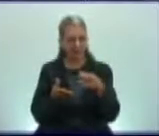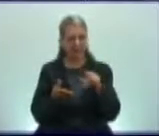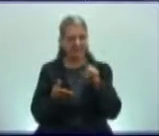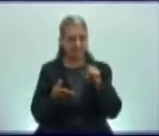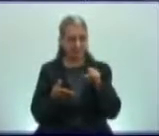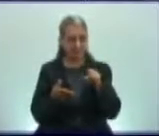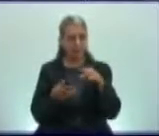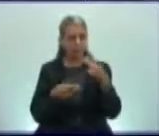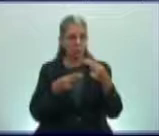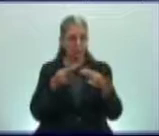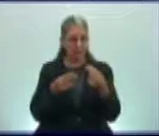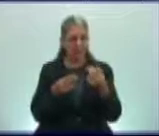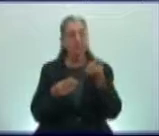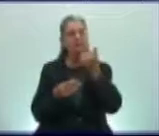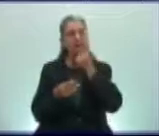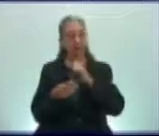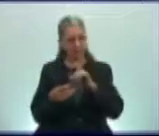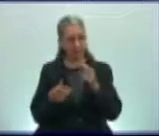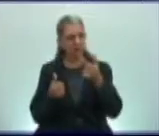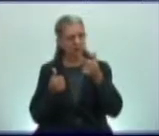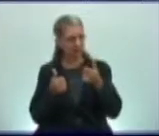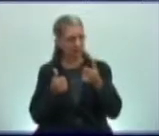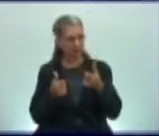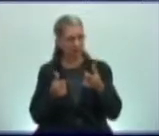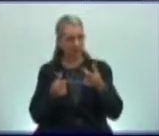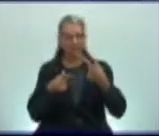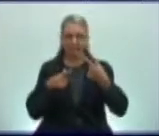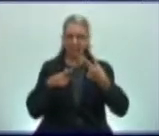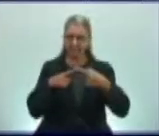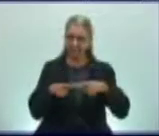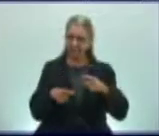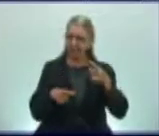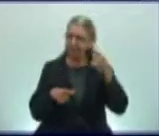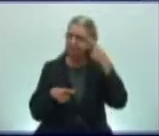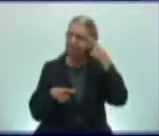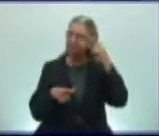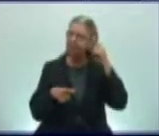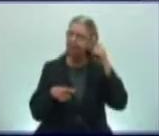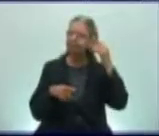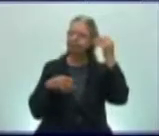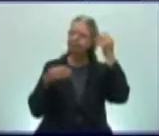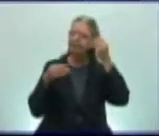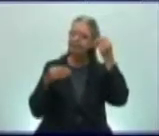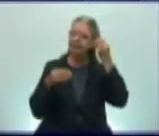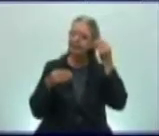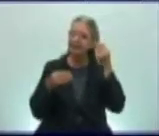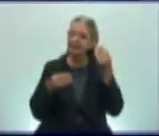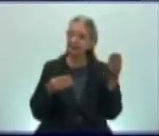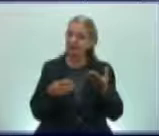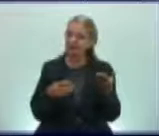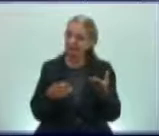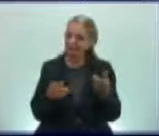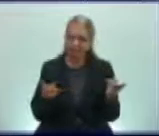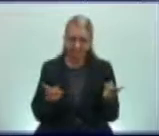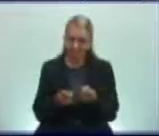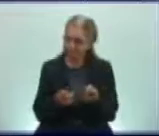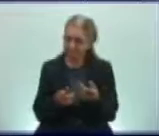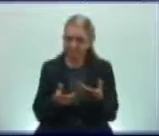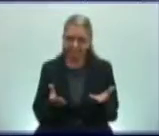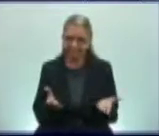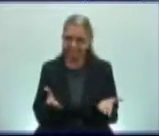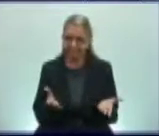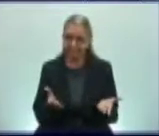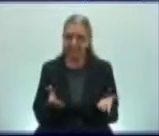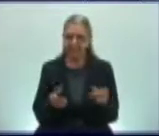hacen, también es correcto, pero siempre debo estar pensando en la vía más racional. Por